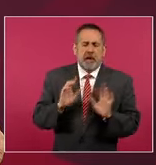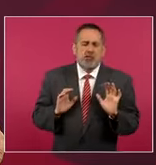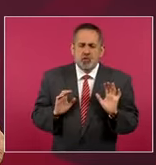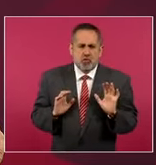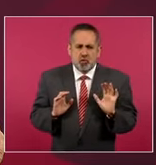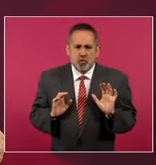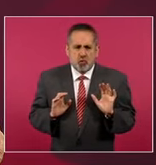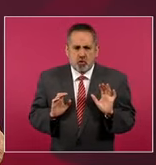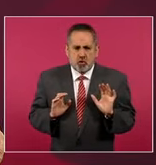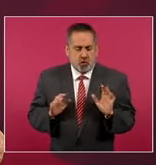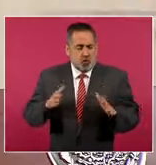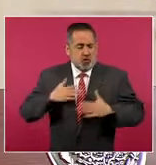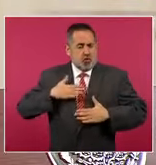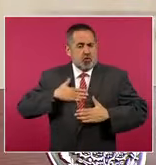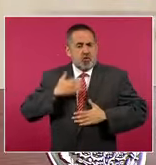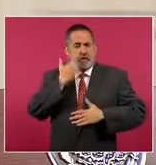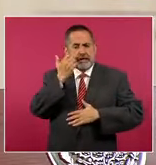estamos buscando